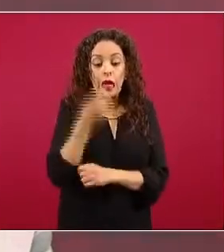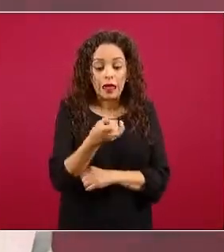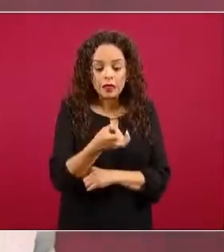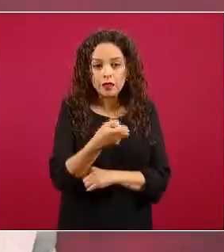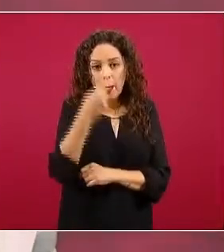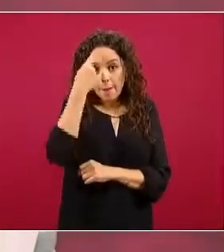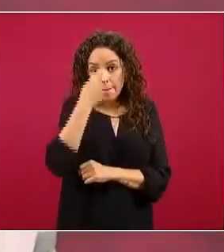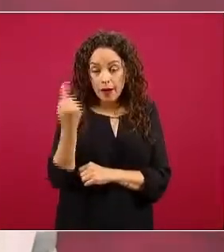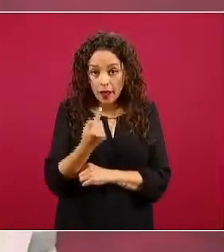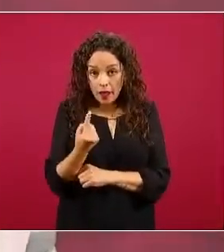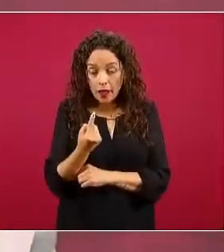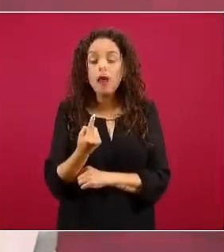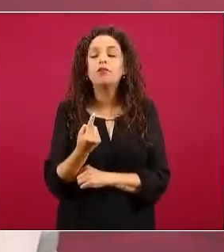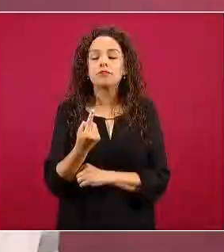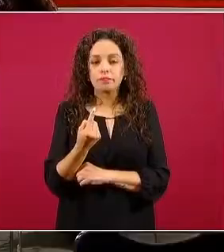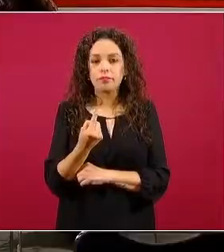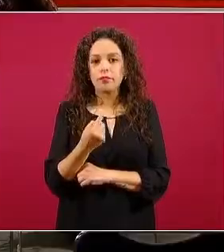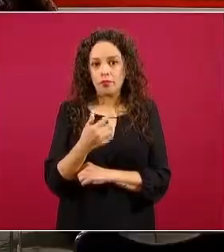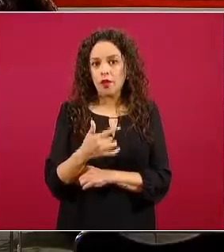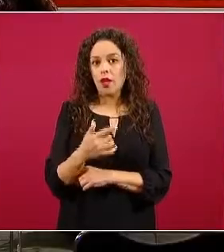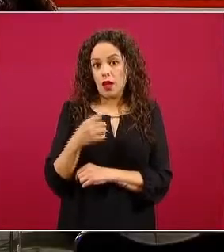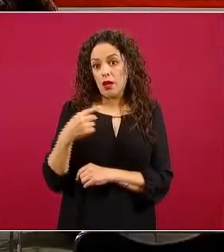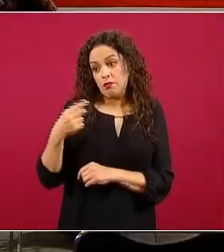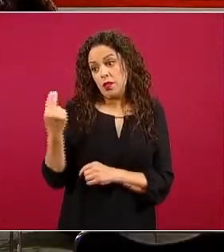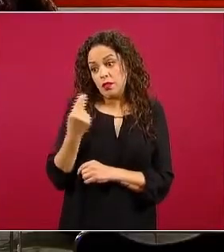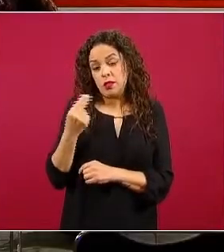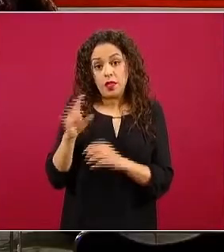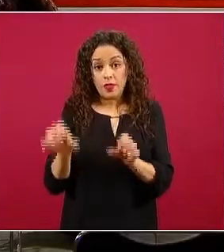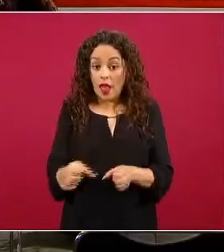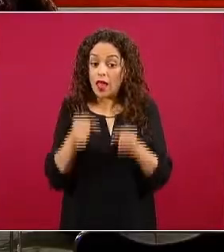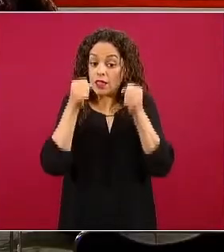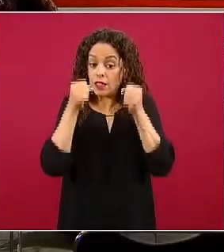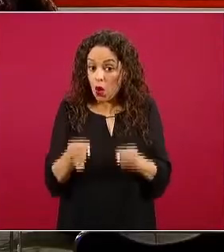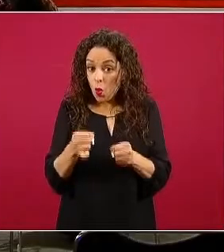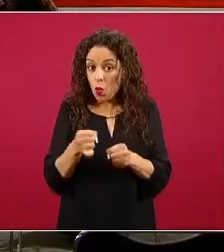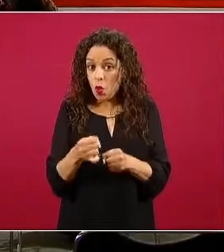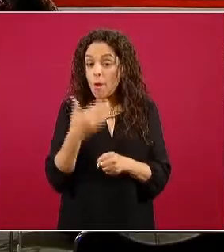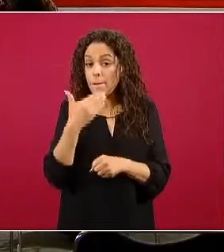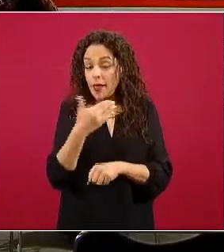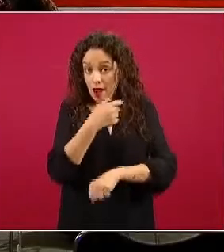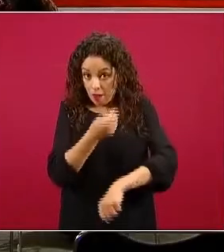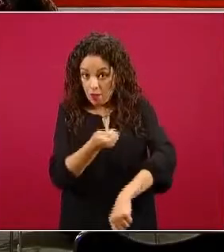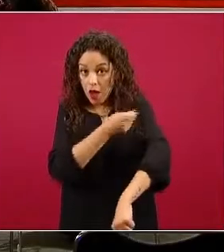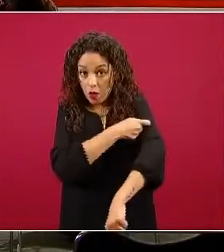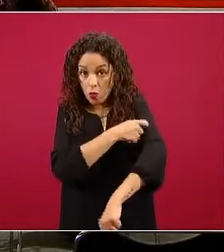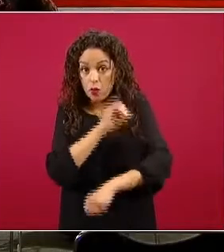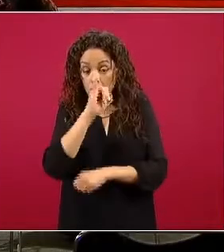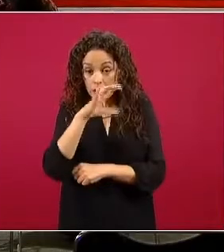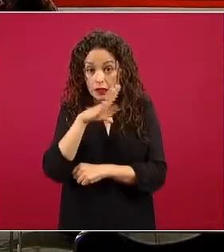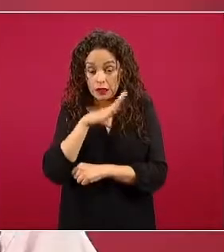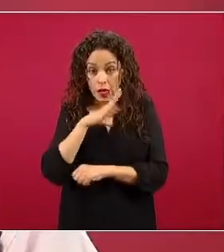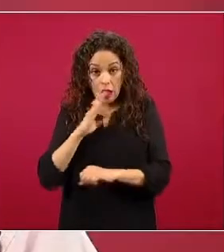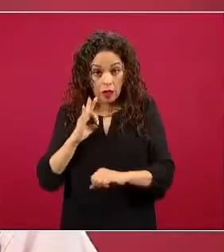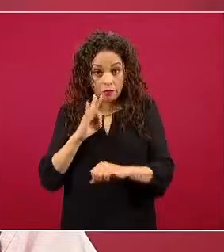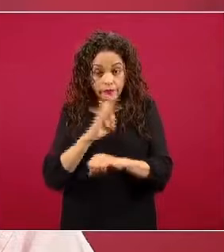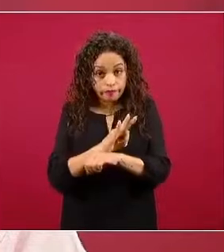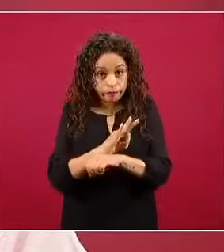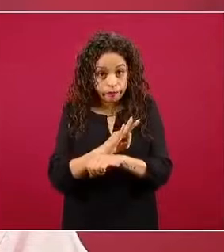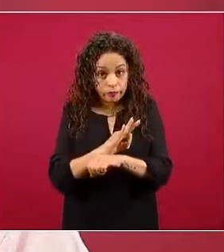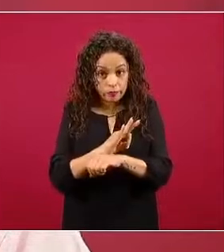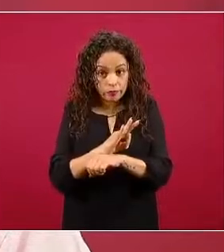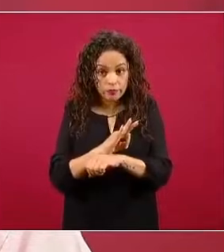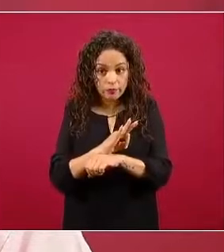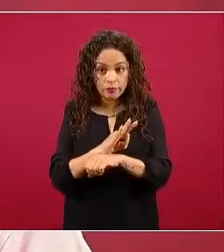seguros de que la vacuna es segura y brinda la protección que dice